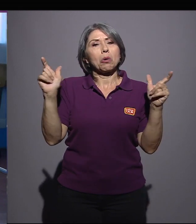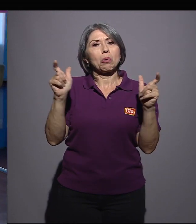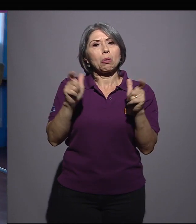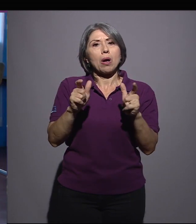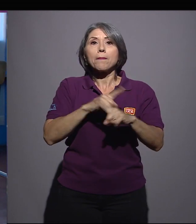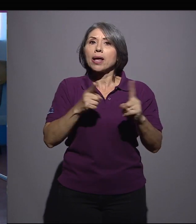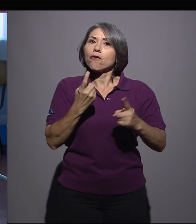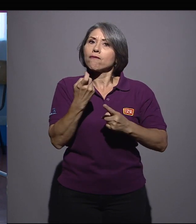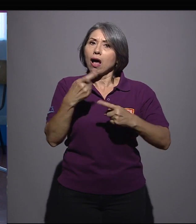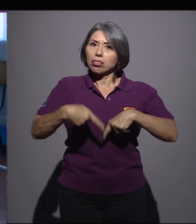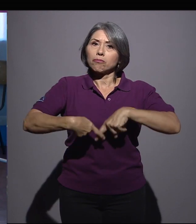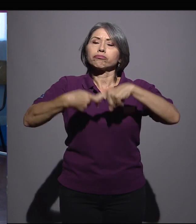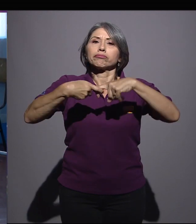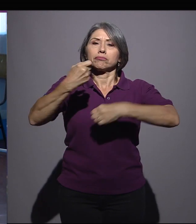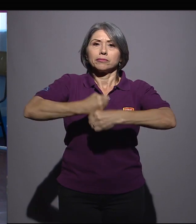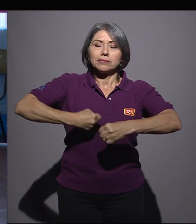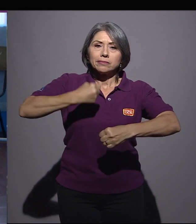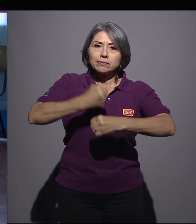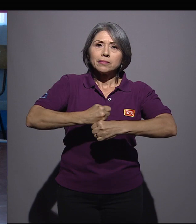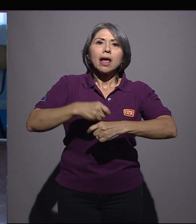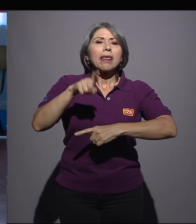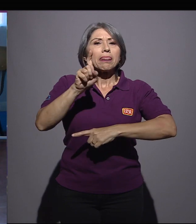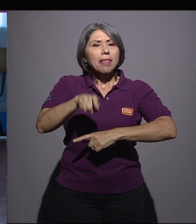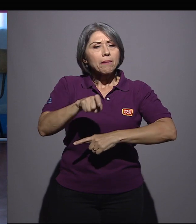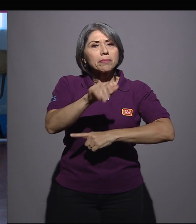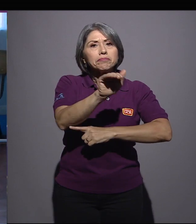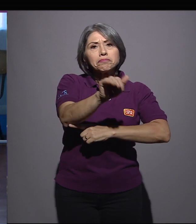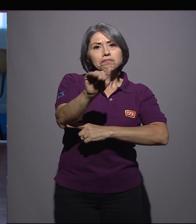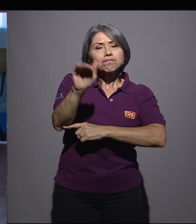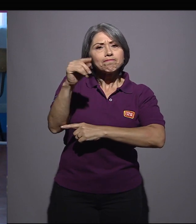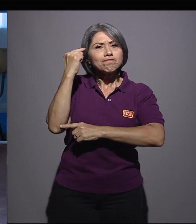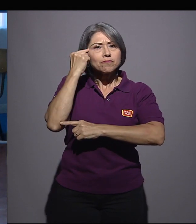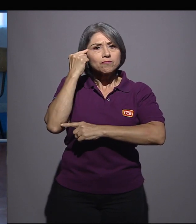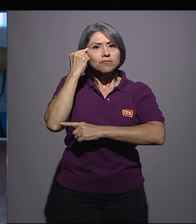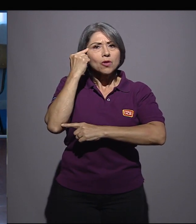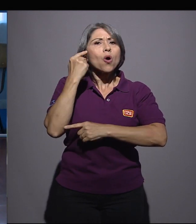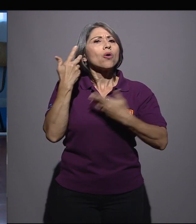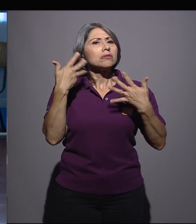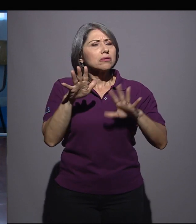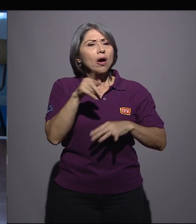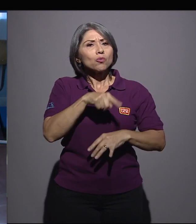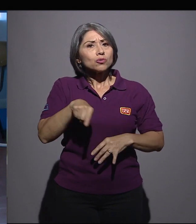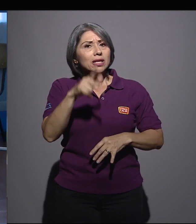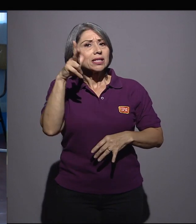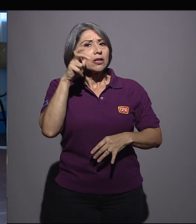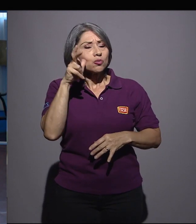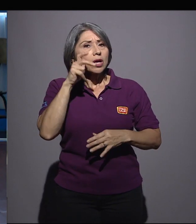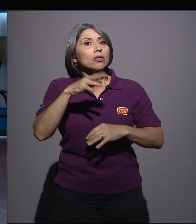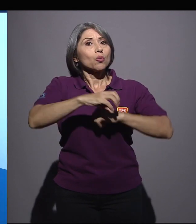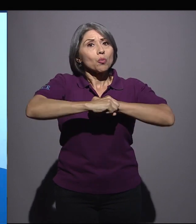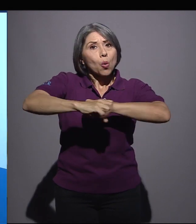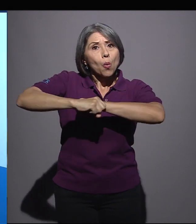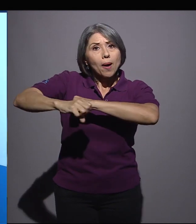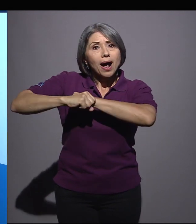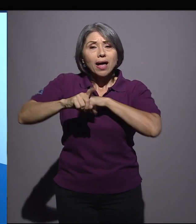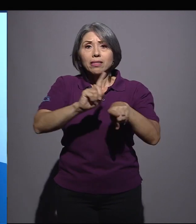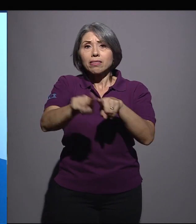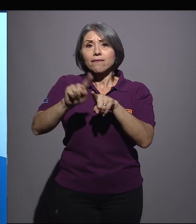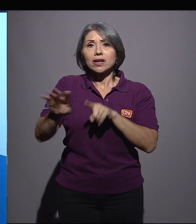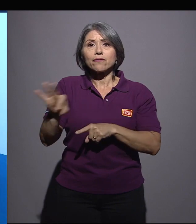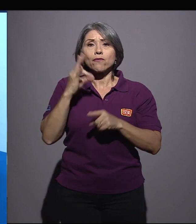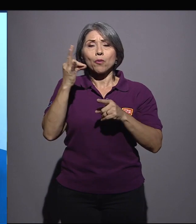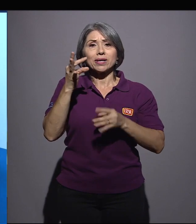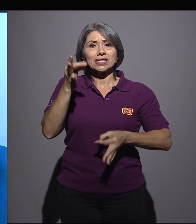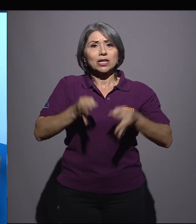¿verdad? Hay que concientizar, ustedes han escuchado, ¿verdad?, mucho lo que es la propaganda en medios del Tribunal Supremo de Elecciones, que